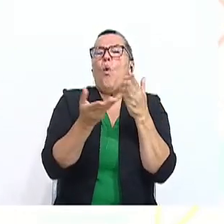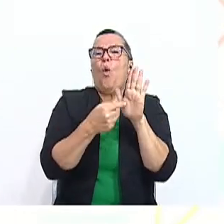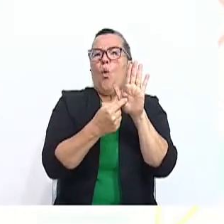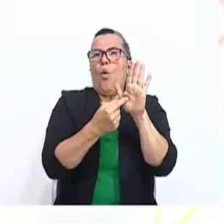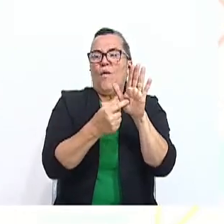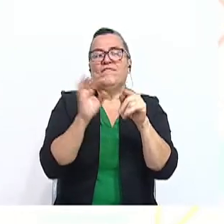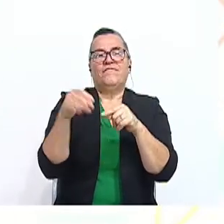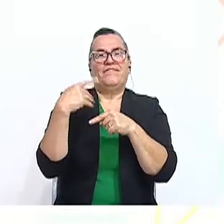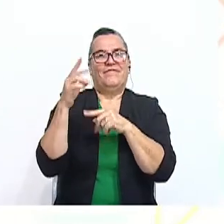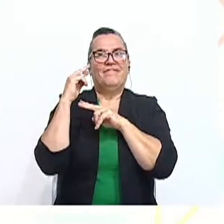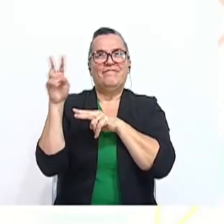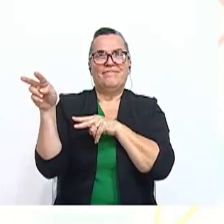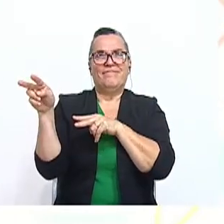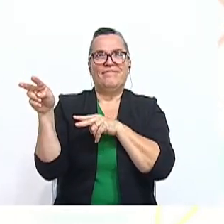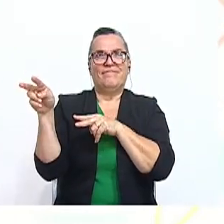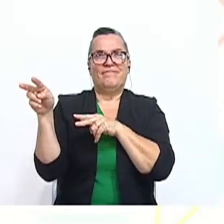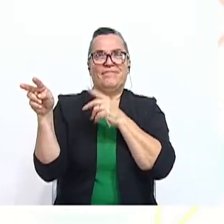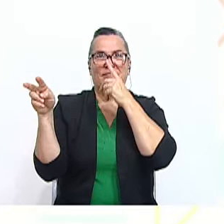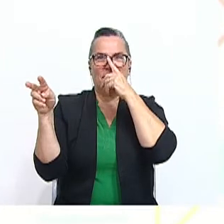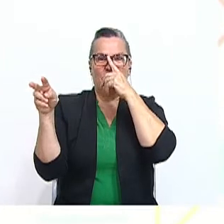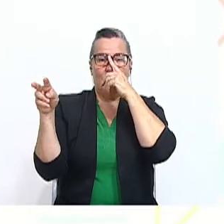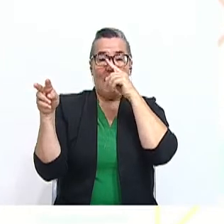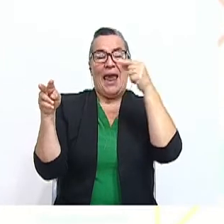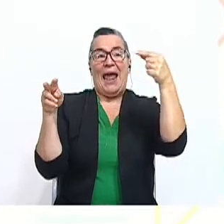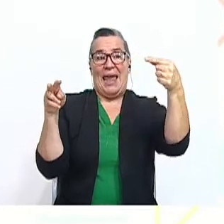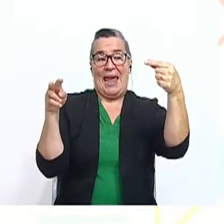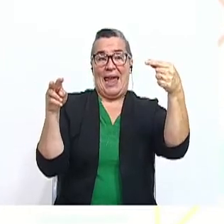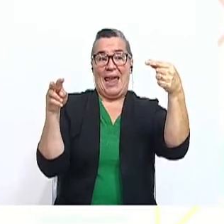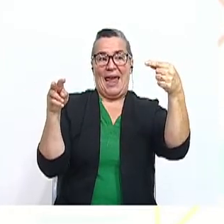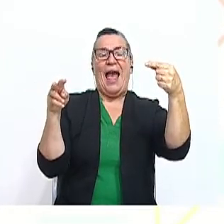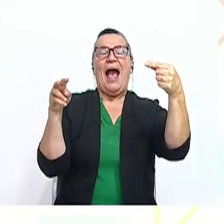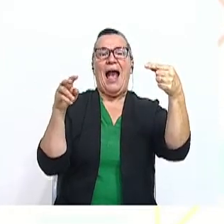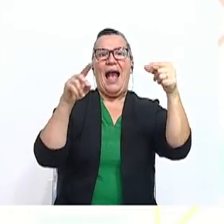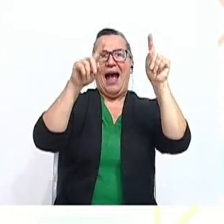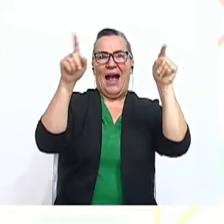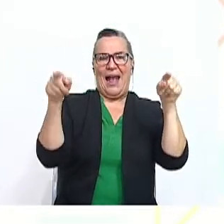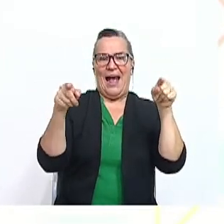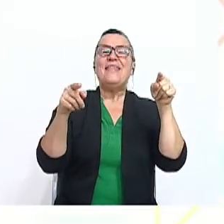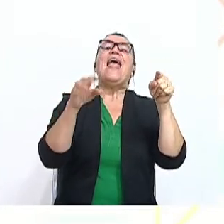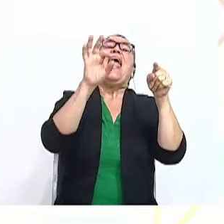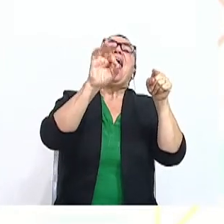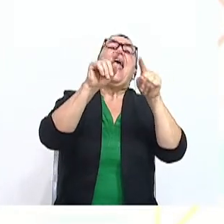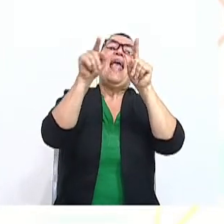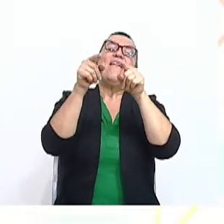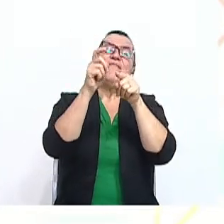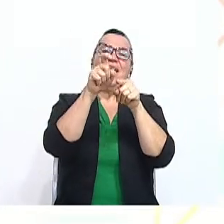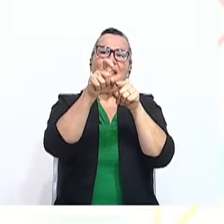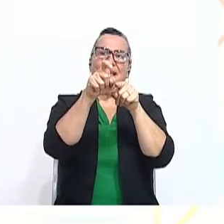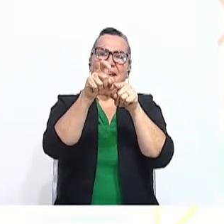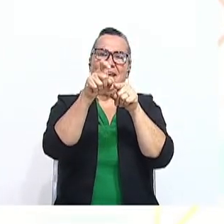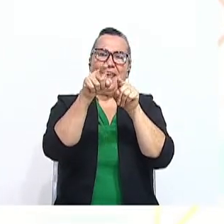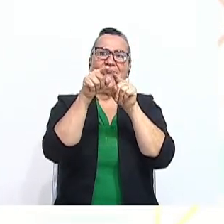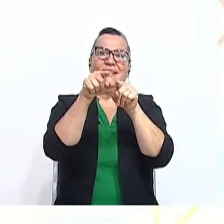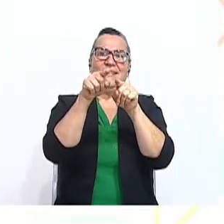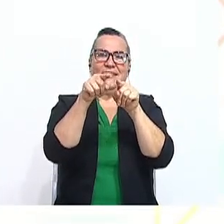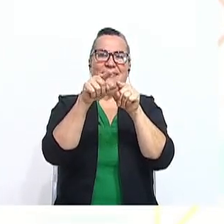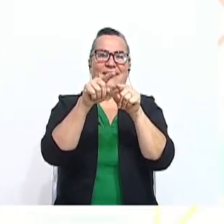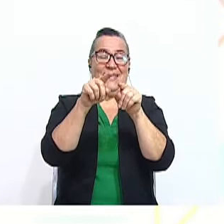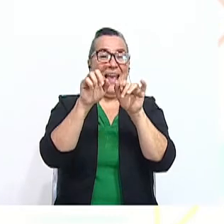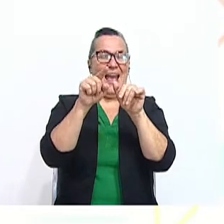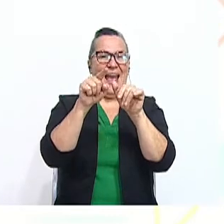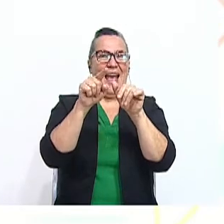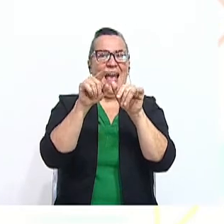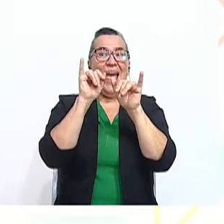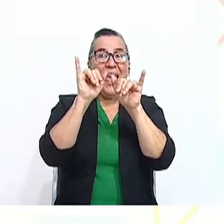la siguiente manera. La vamos a representar como g de f de x.